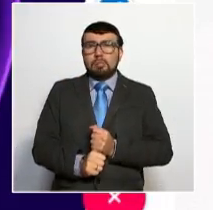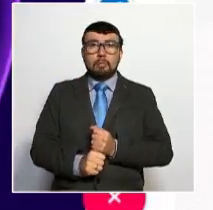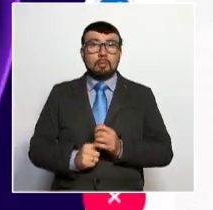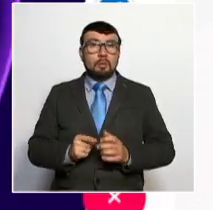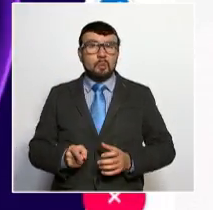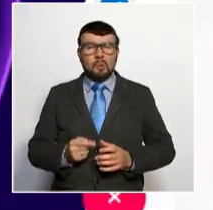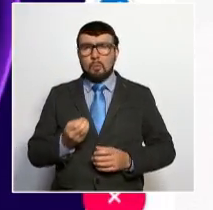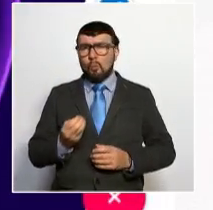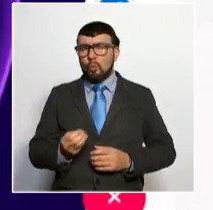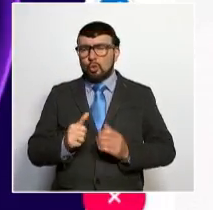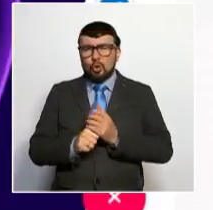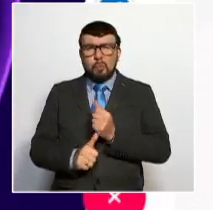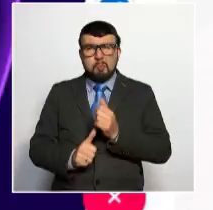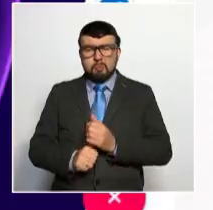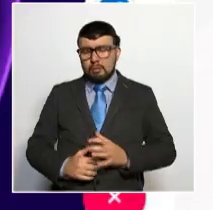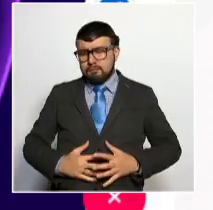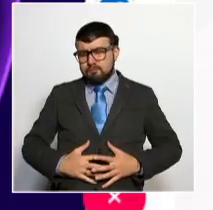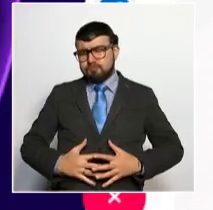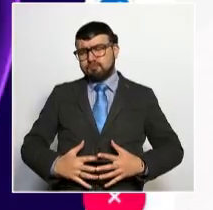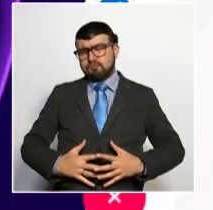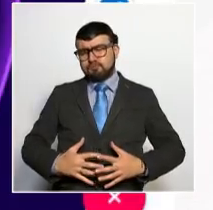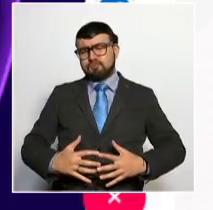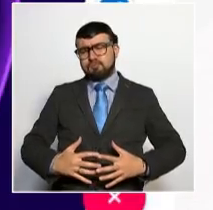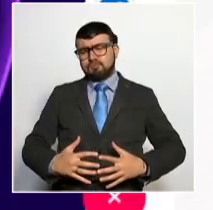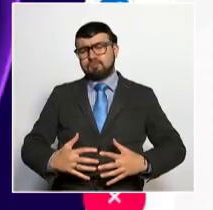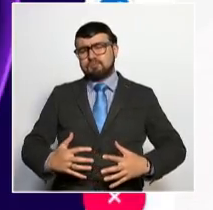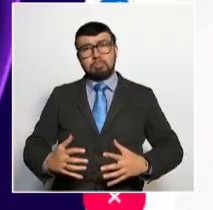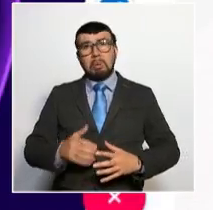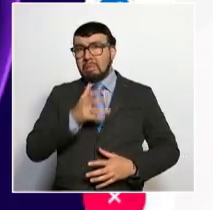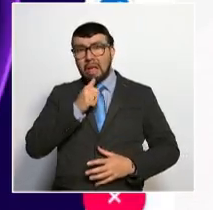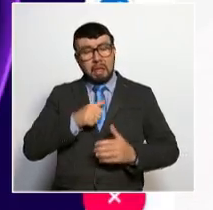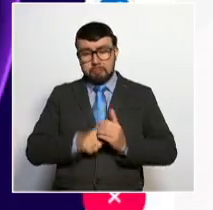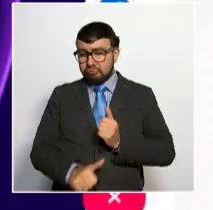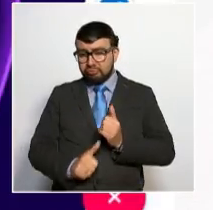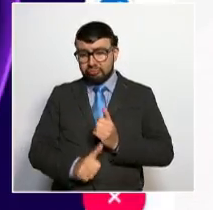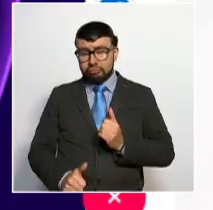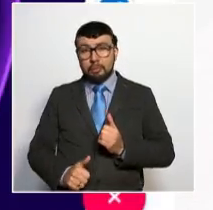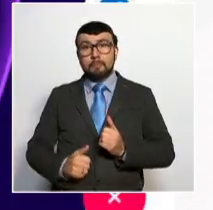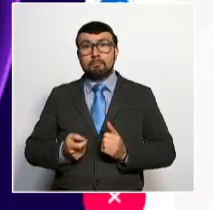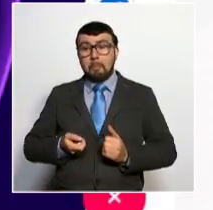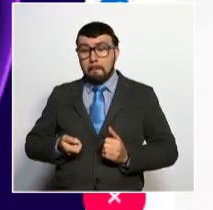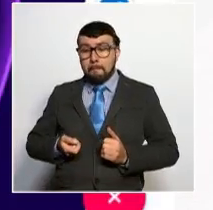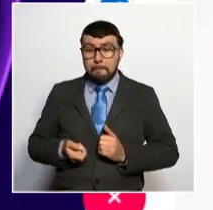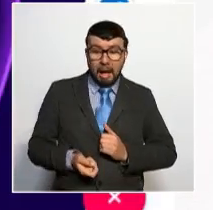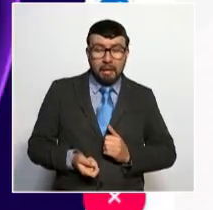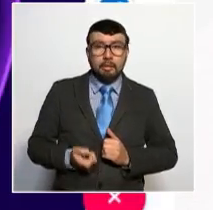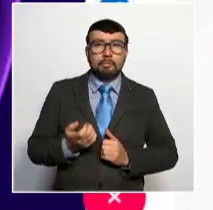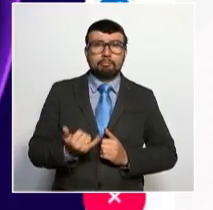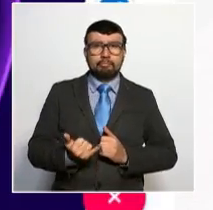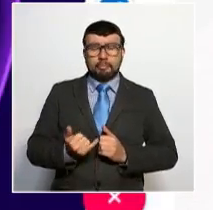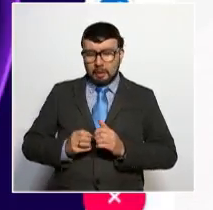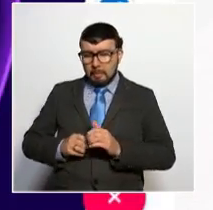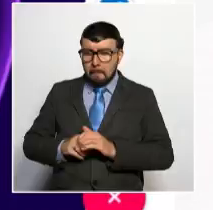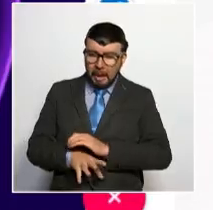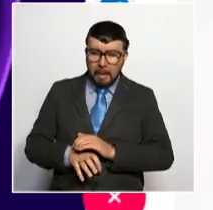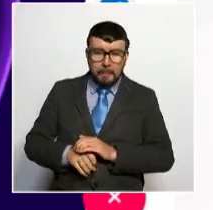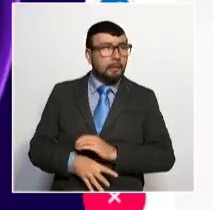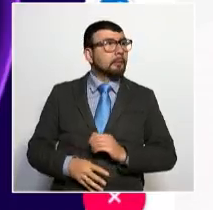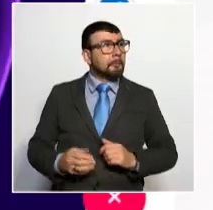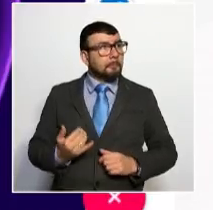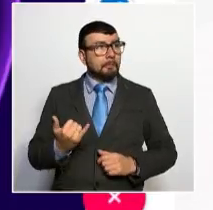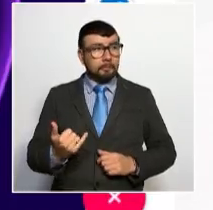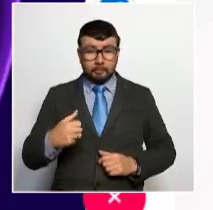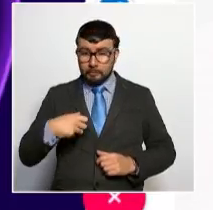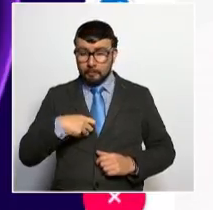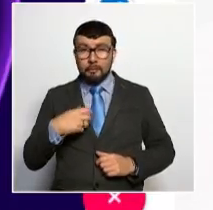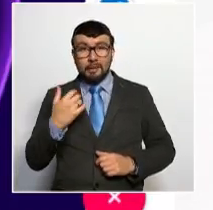mucha materia fecal que no evacúan completamente, va a haber una translocación bacteriana. ¿Qué quiere decir eso? Que nos van a pasar las bacterias que